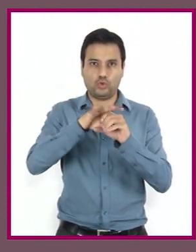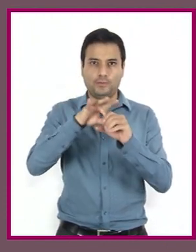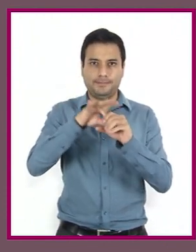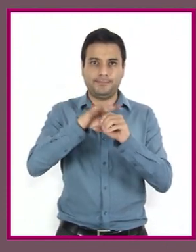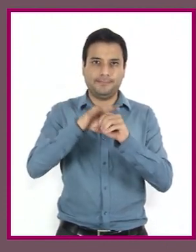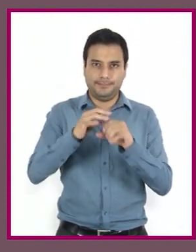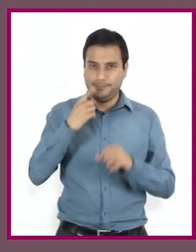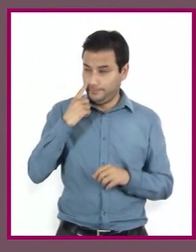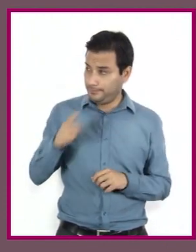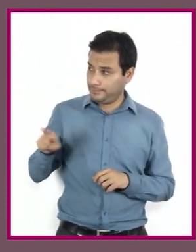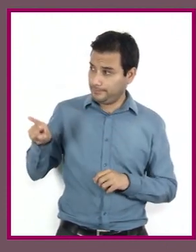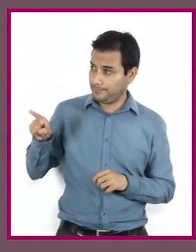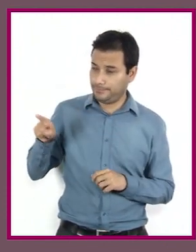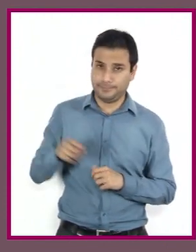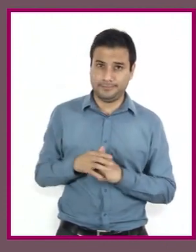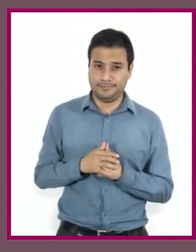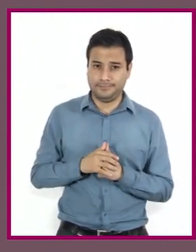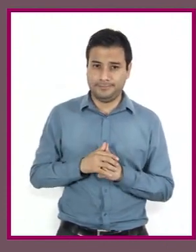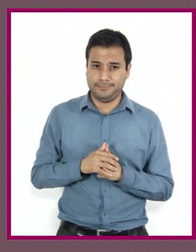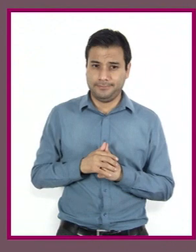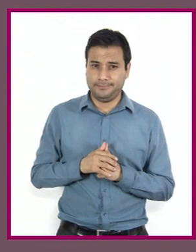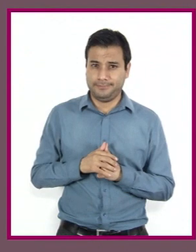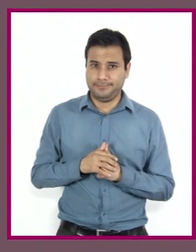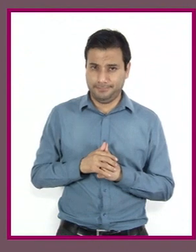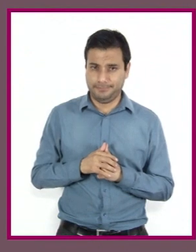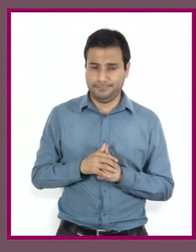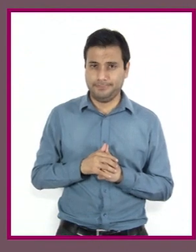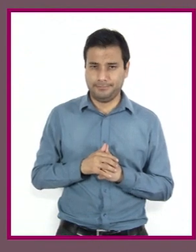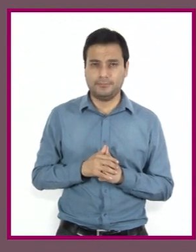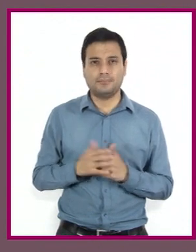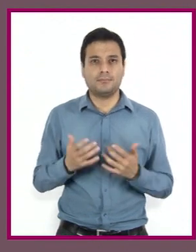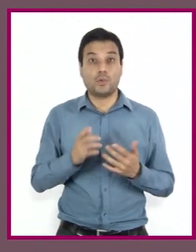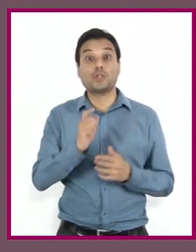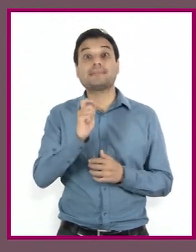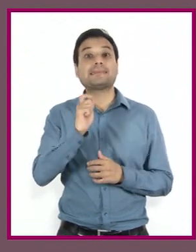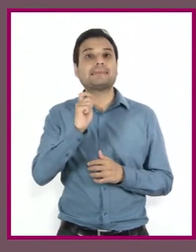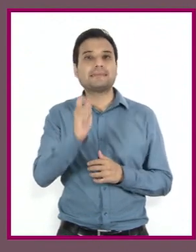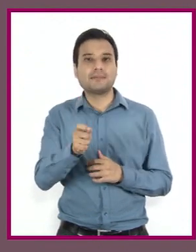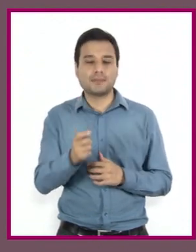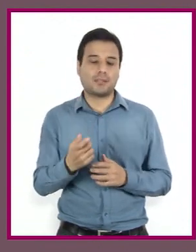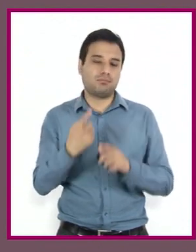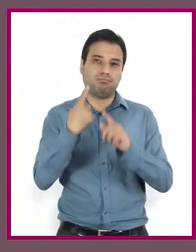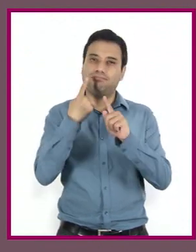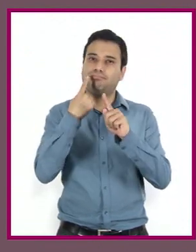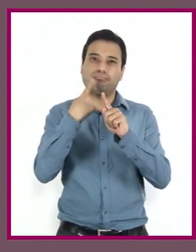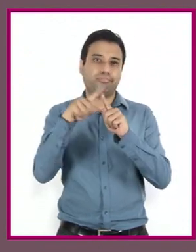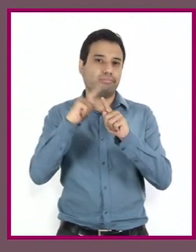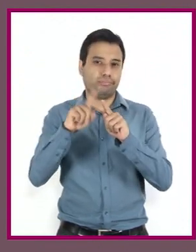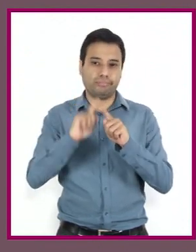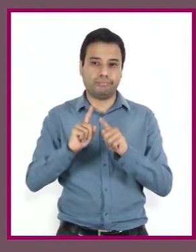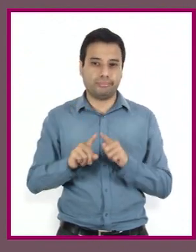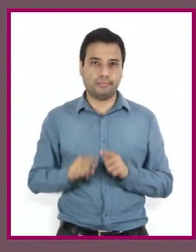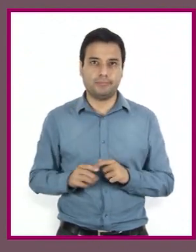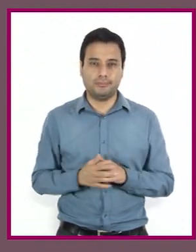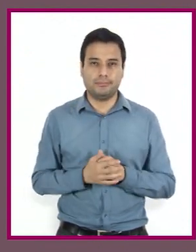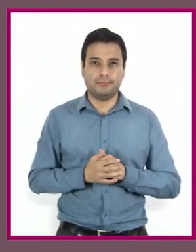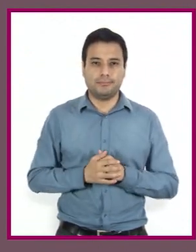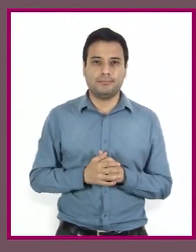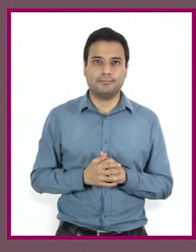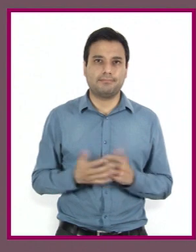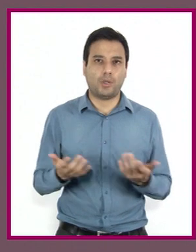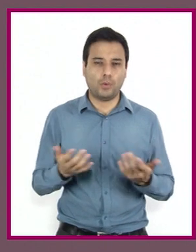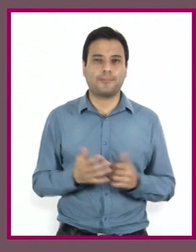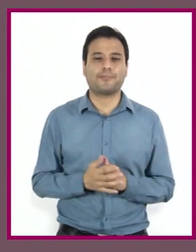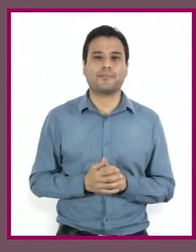Al igual que la democracia, estos tienen diferentes significados. Para nosotros el sufragio es